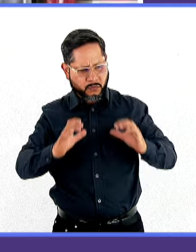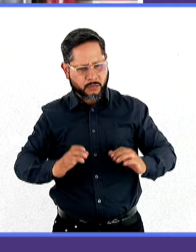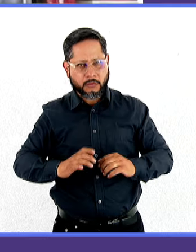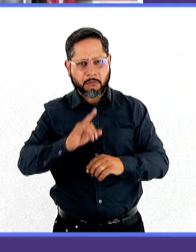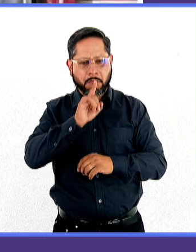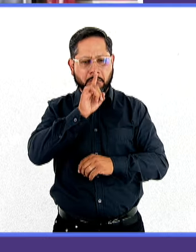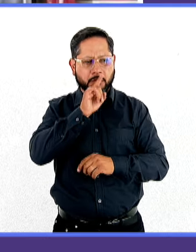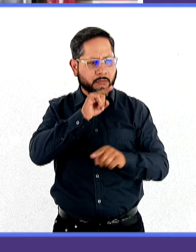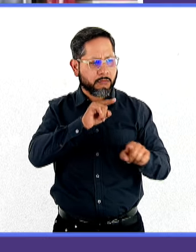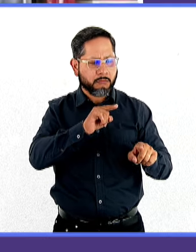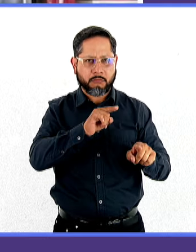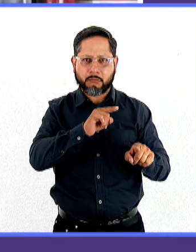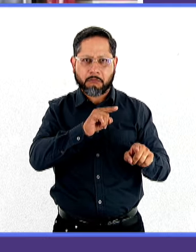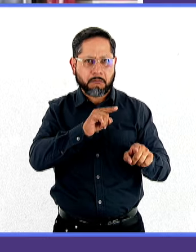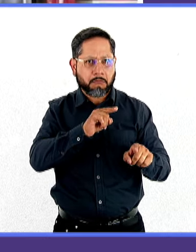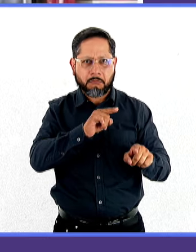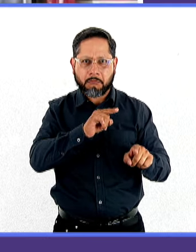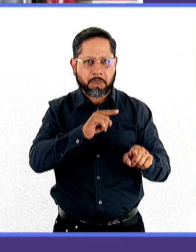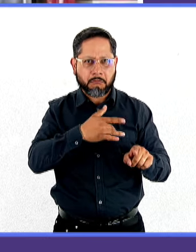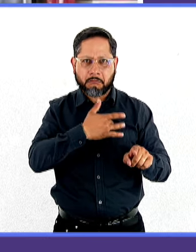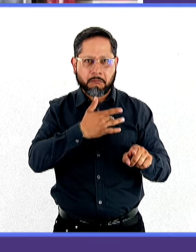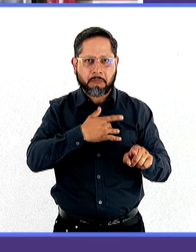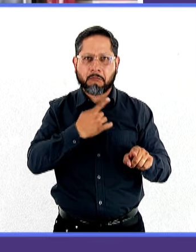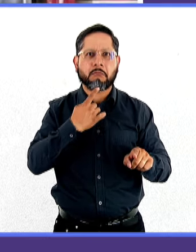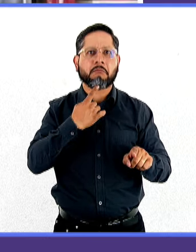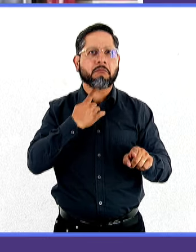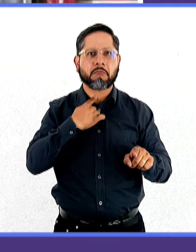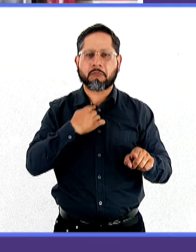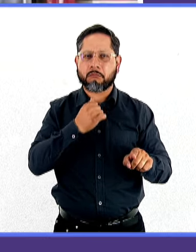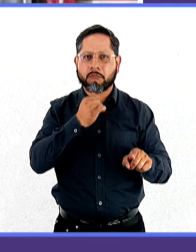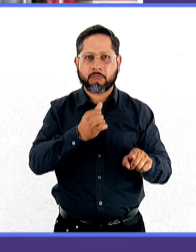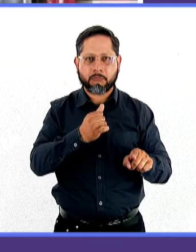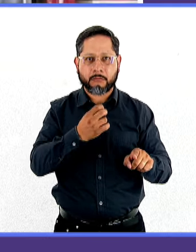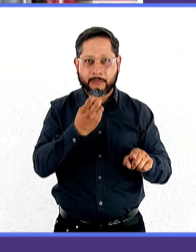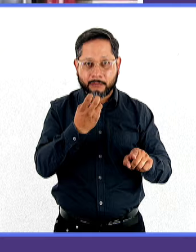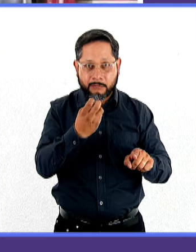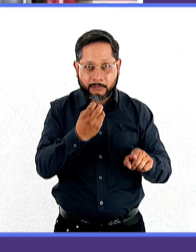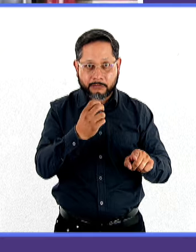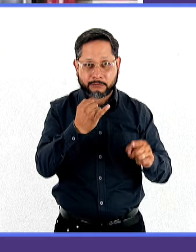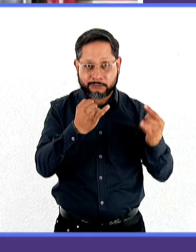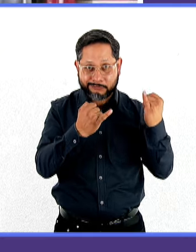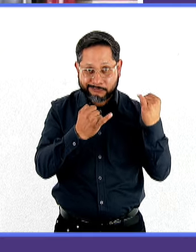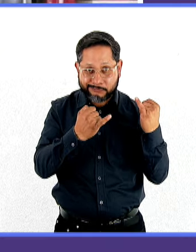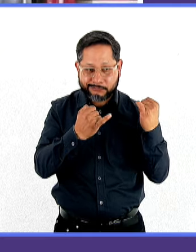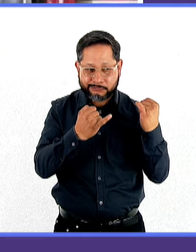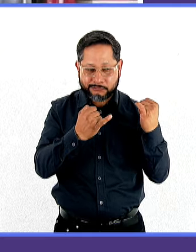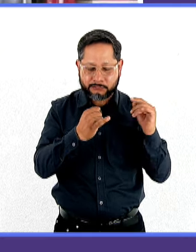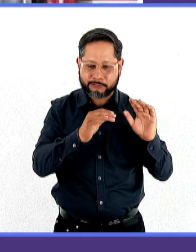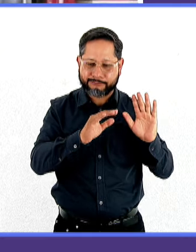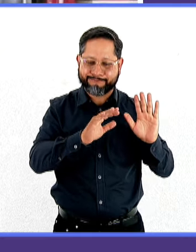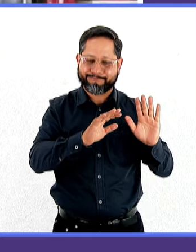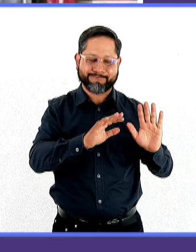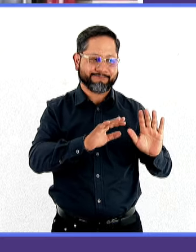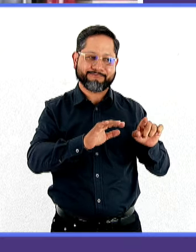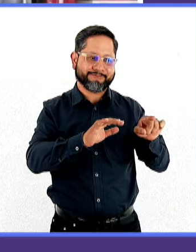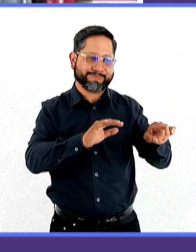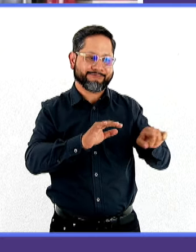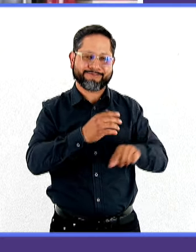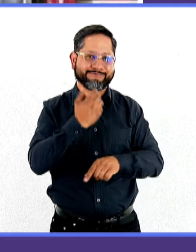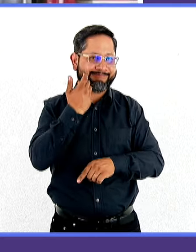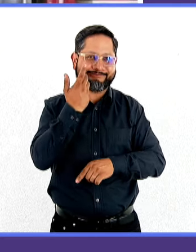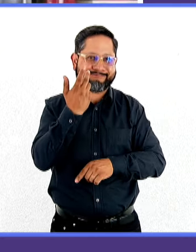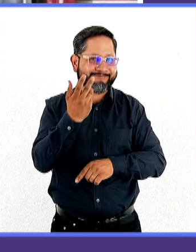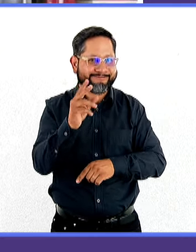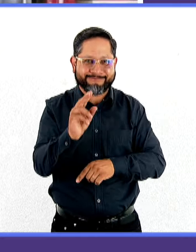silencio que no hay deseo de por medio no es un Sí no hay consentimiento y por